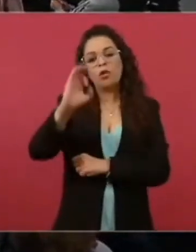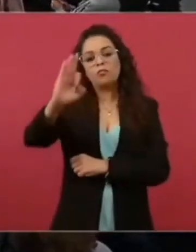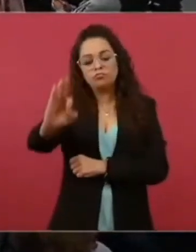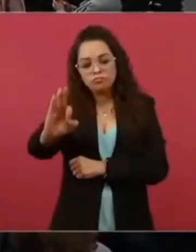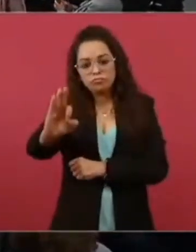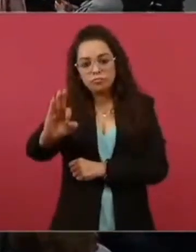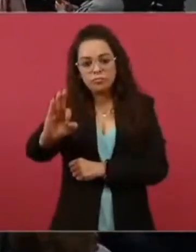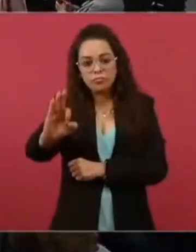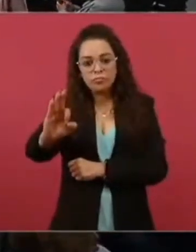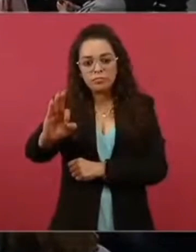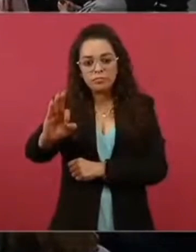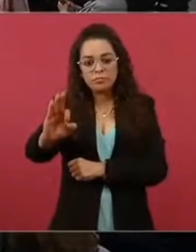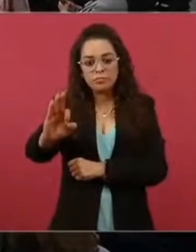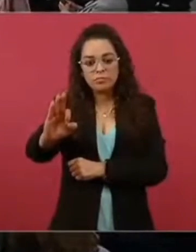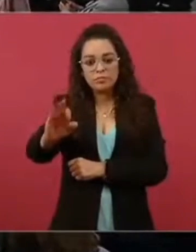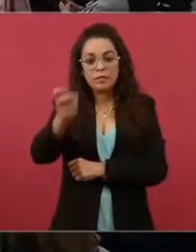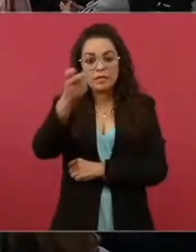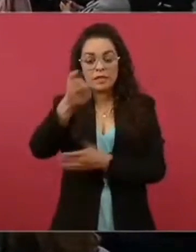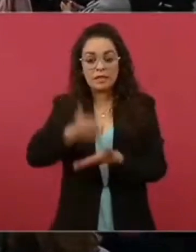estamos logrando esto.